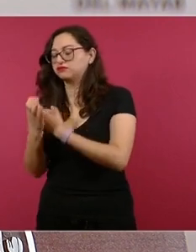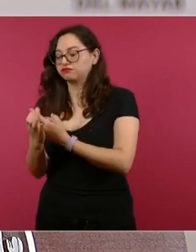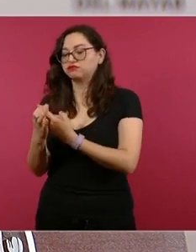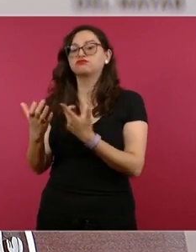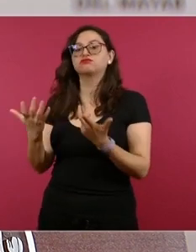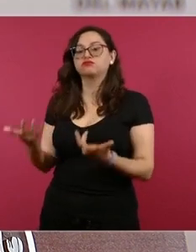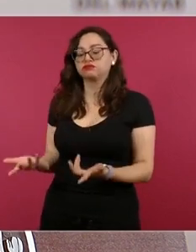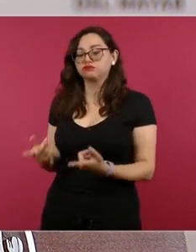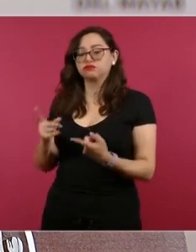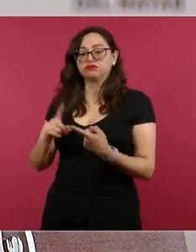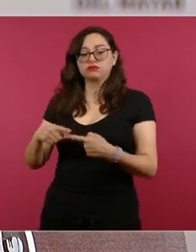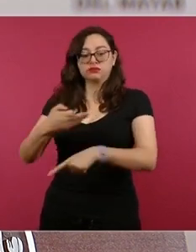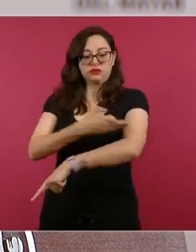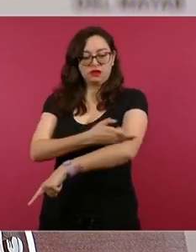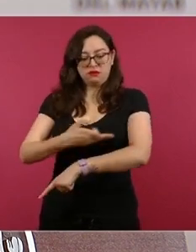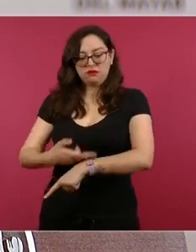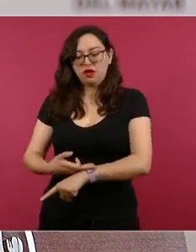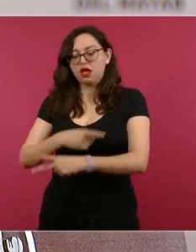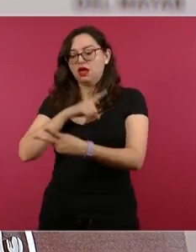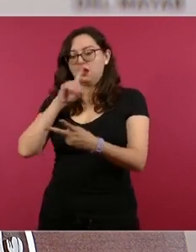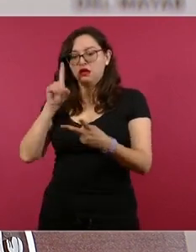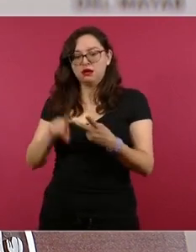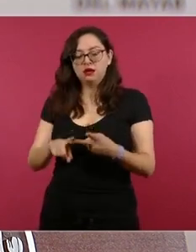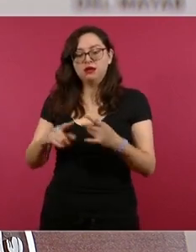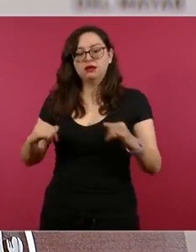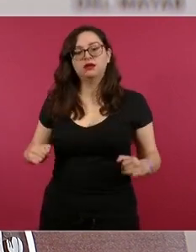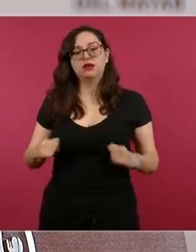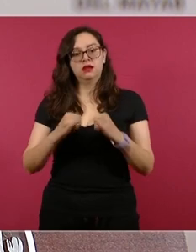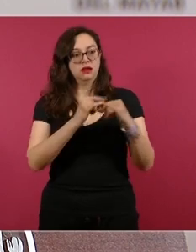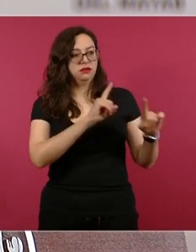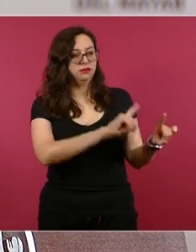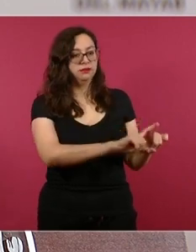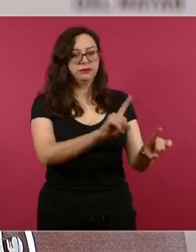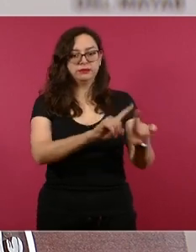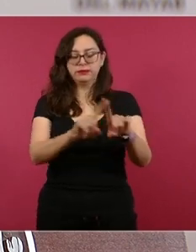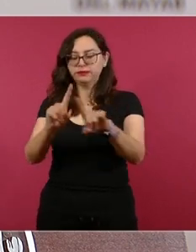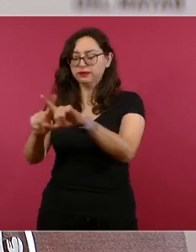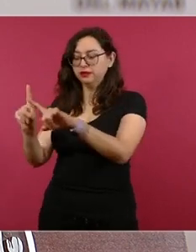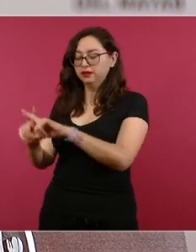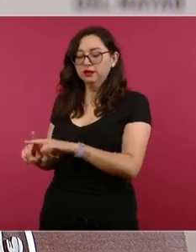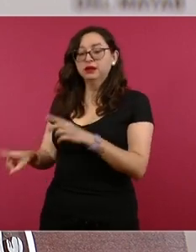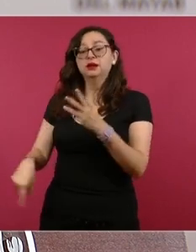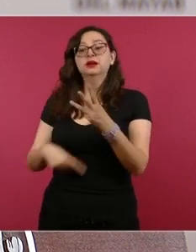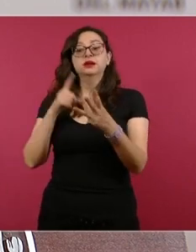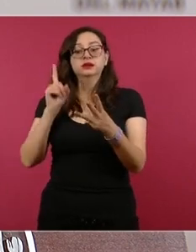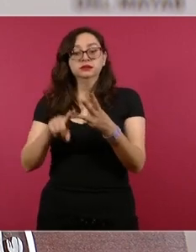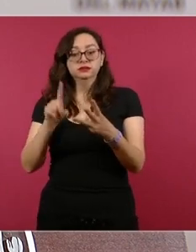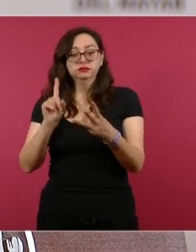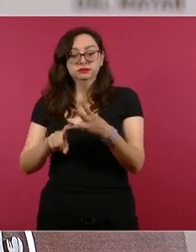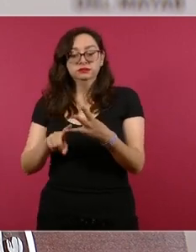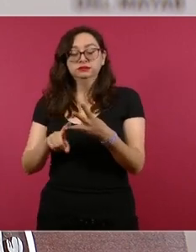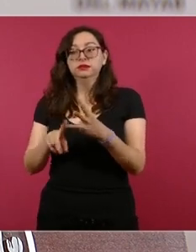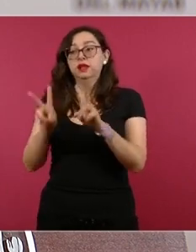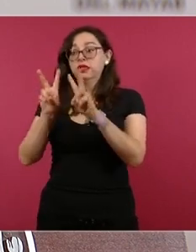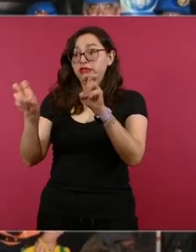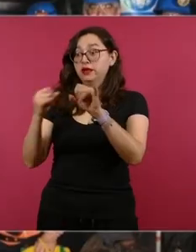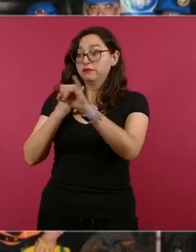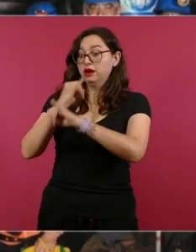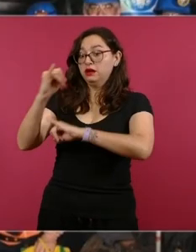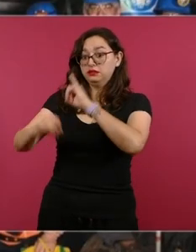Se integró por parte de las familias, por parte de diferentes dependencias y también de expertos en la